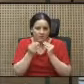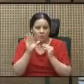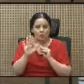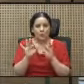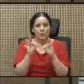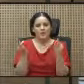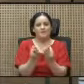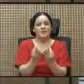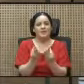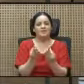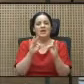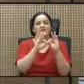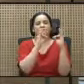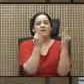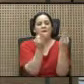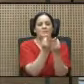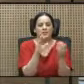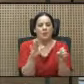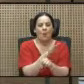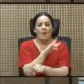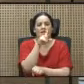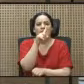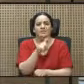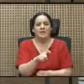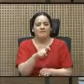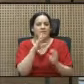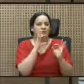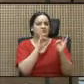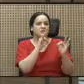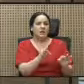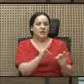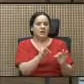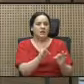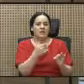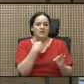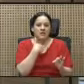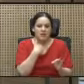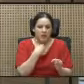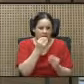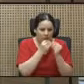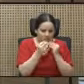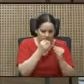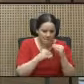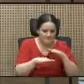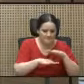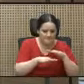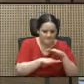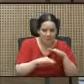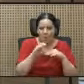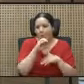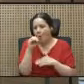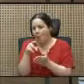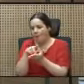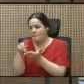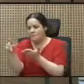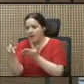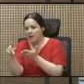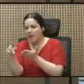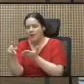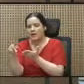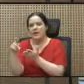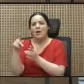deben decidir entre cubrir sus necesidades básicas de alimentación o pagar la cuota de la